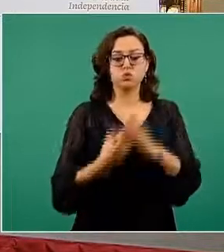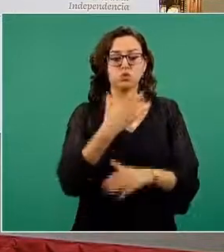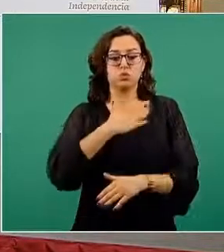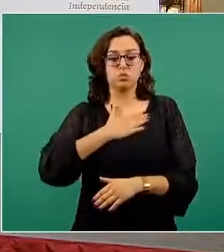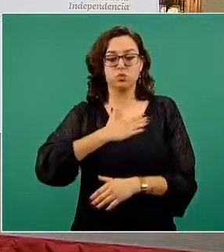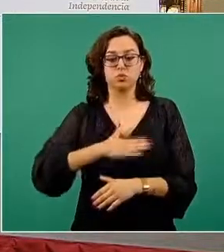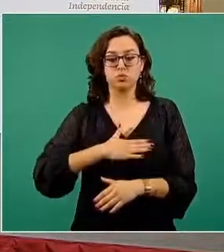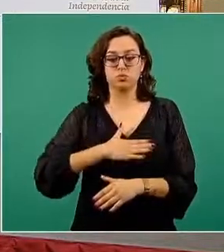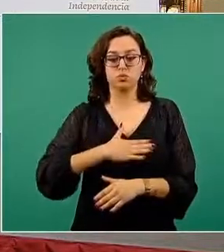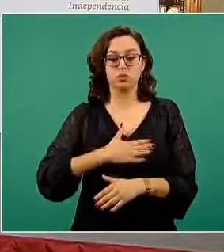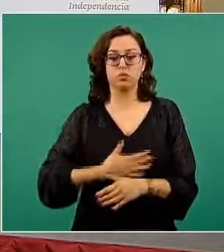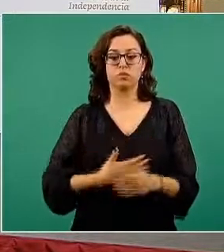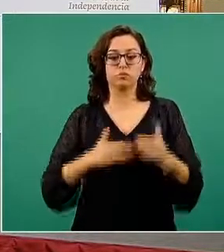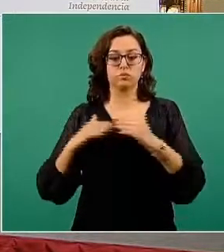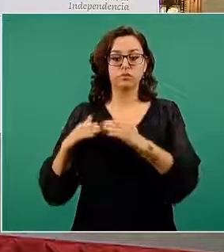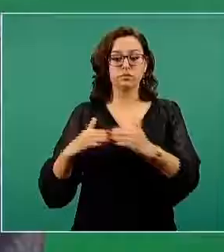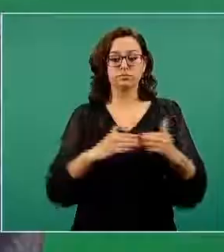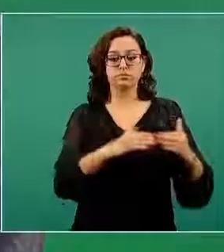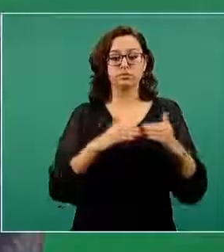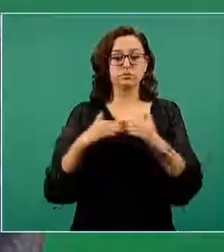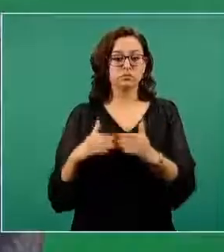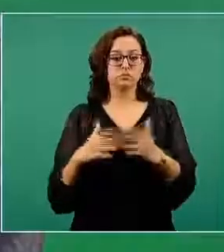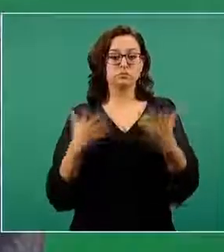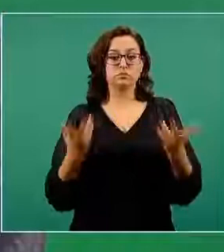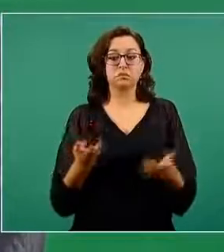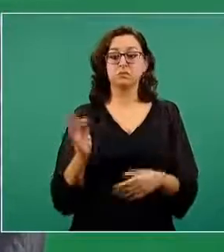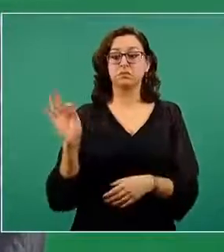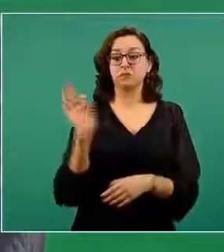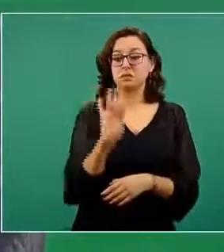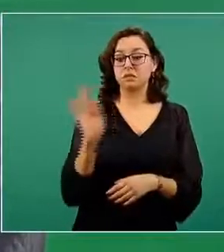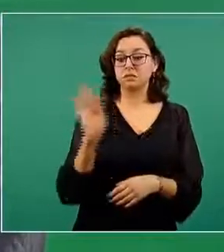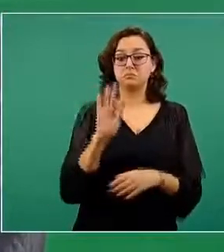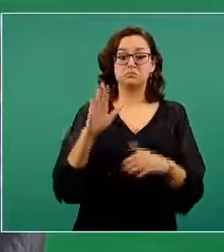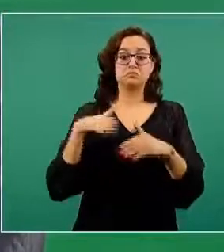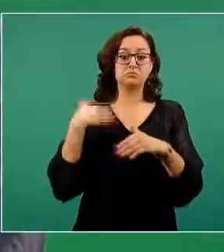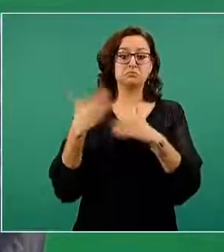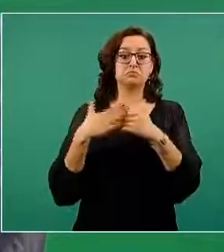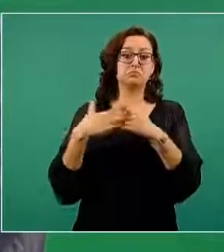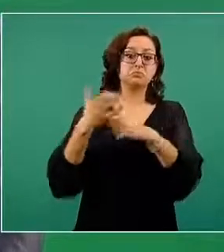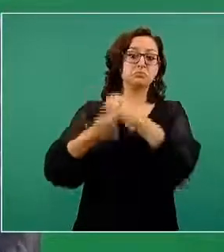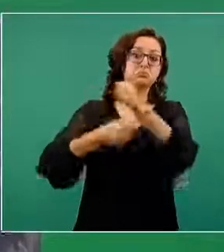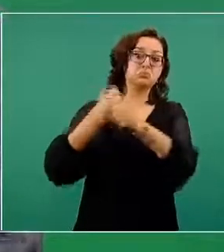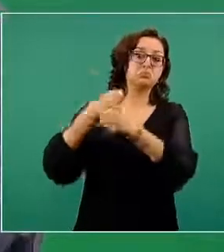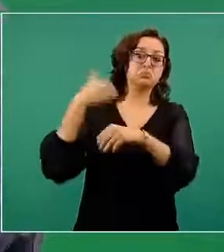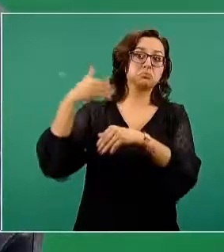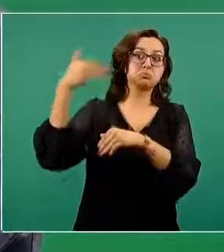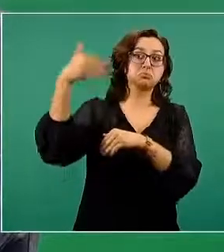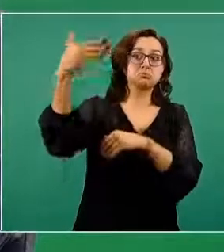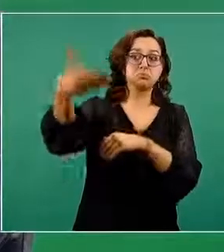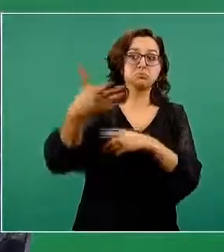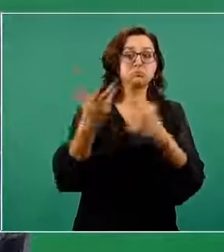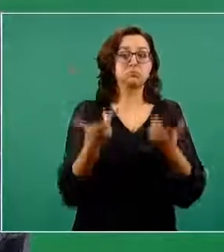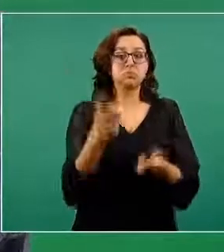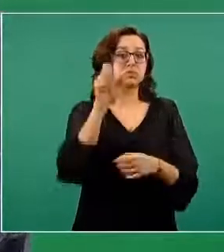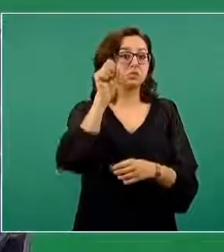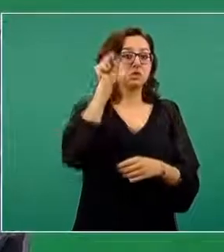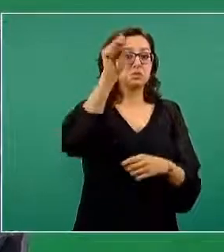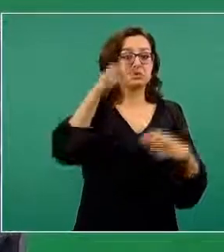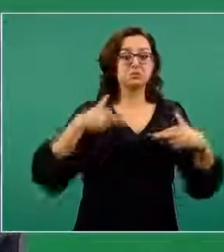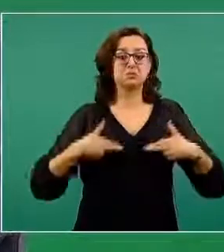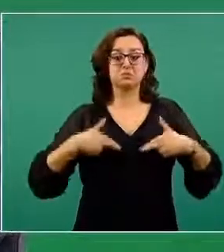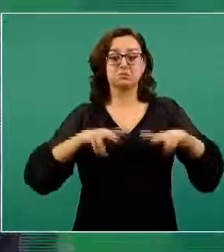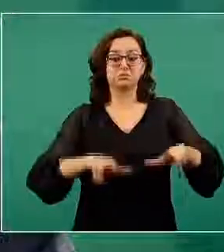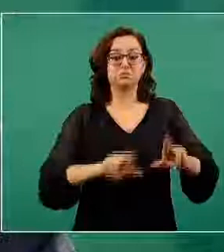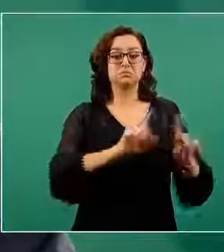justicia social y de democracia. Puede ser que a lo mejor en unos años haya distintas representaciones